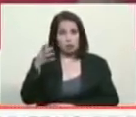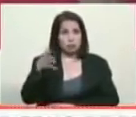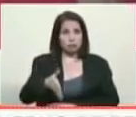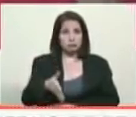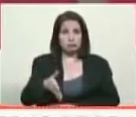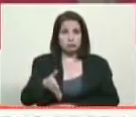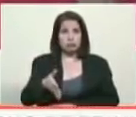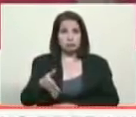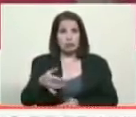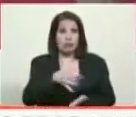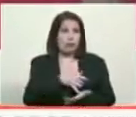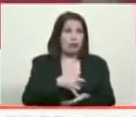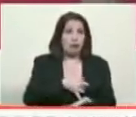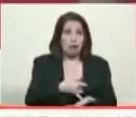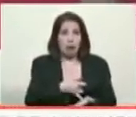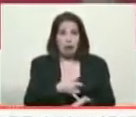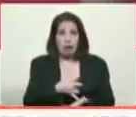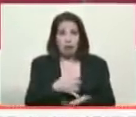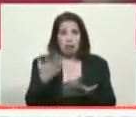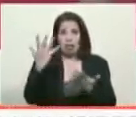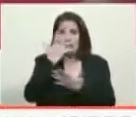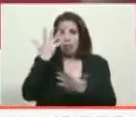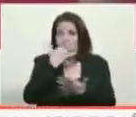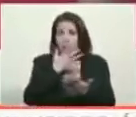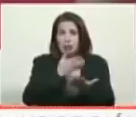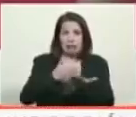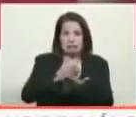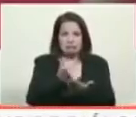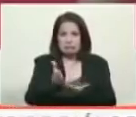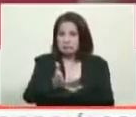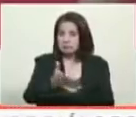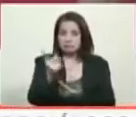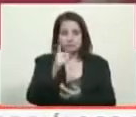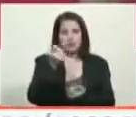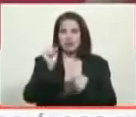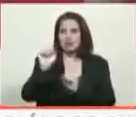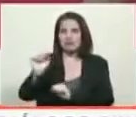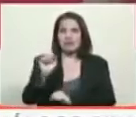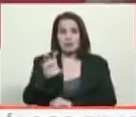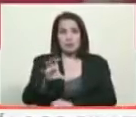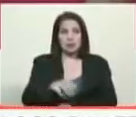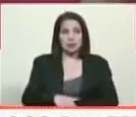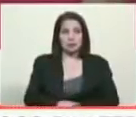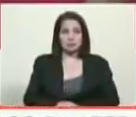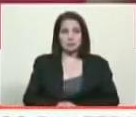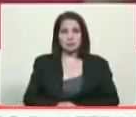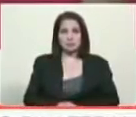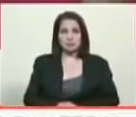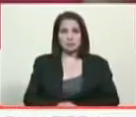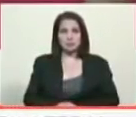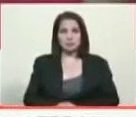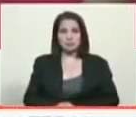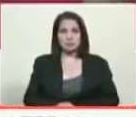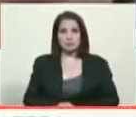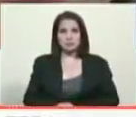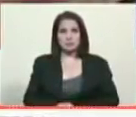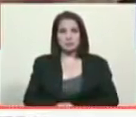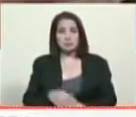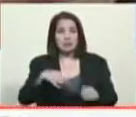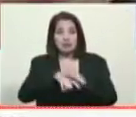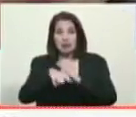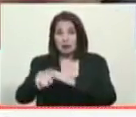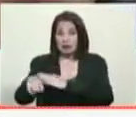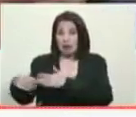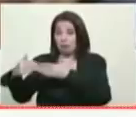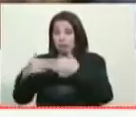tibieza, no, con la tibieza no se defiende la patria. Con la tibieza entrarían los gringos